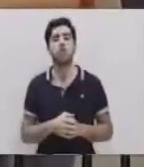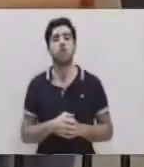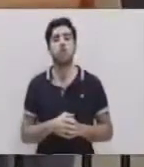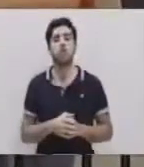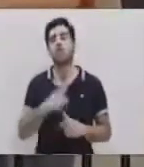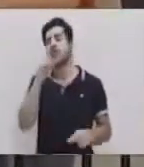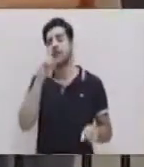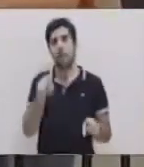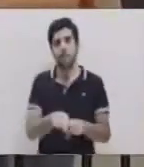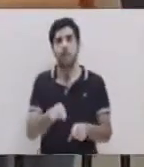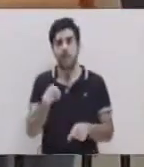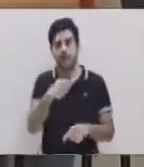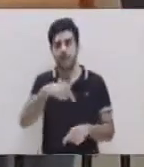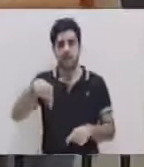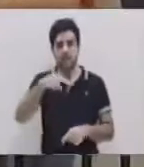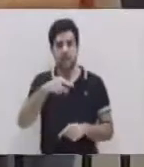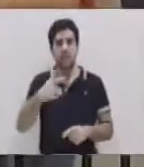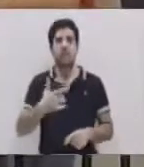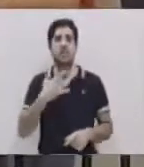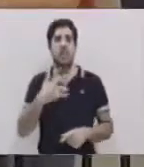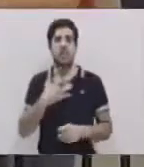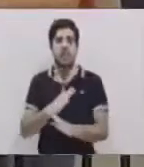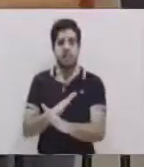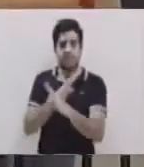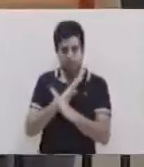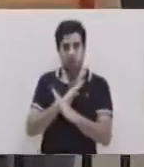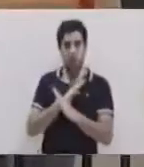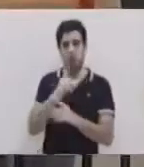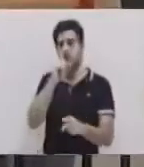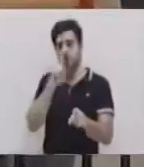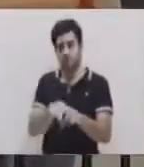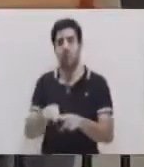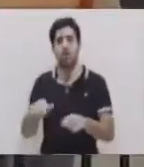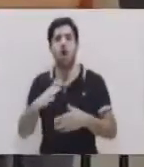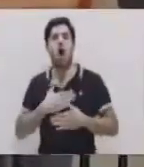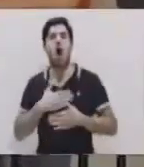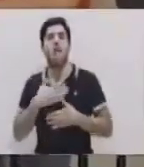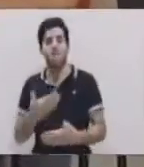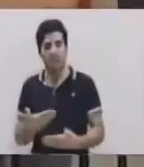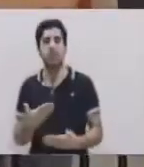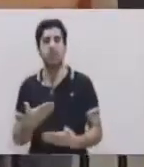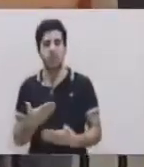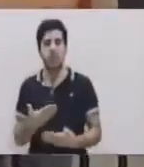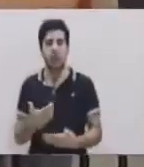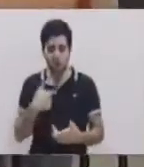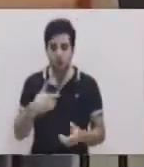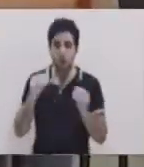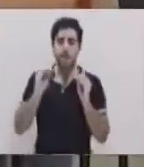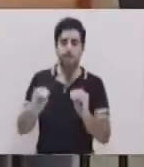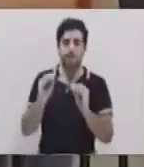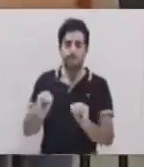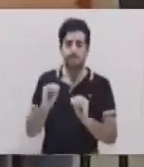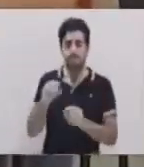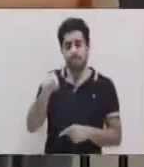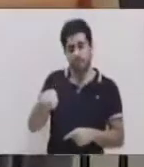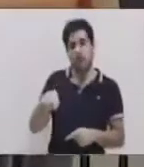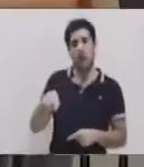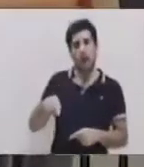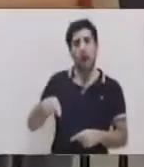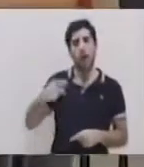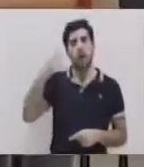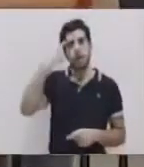generar ambientes de seguridad y de confianza. Esa disciplina que nosotros podamos tener con nuestros hijos, esa